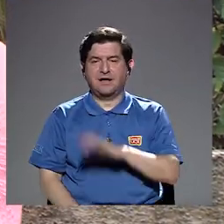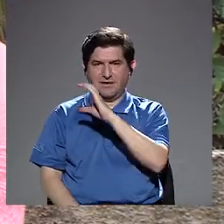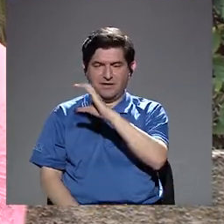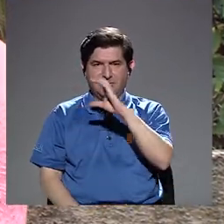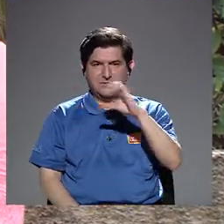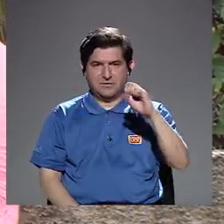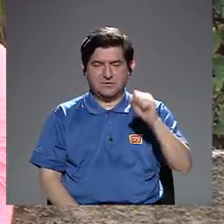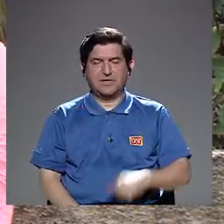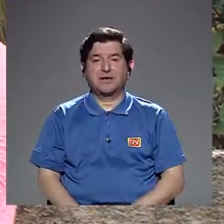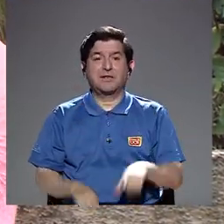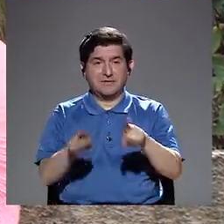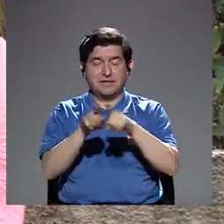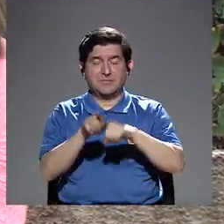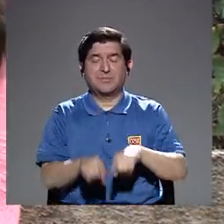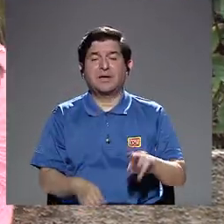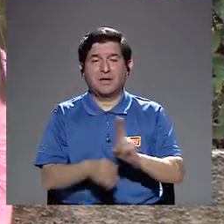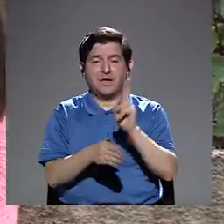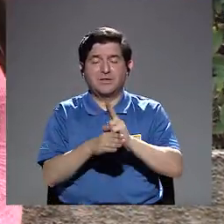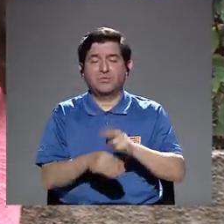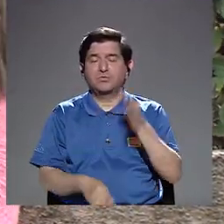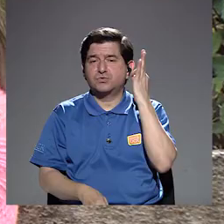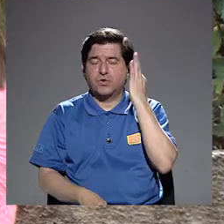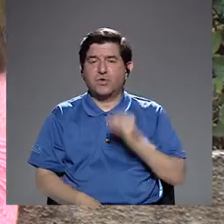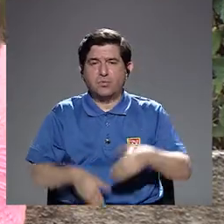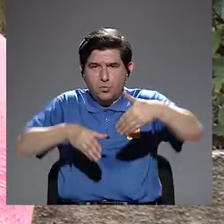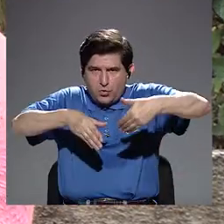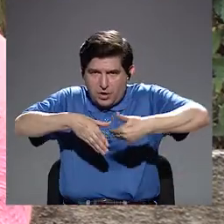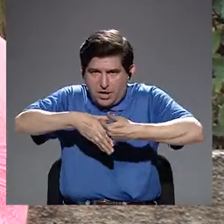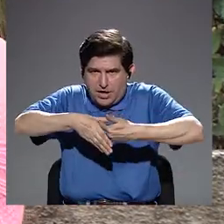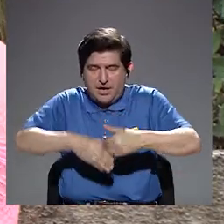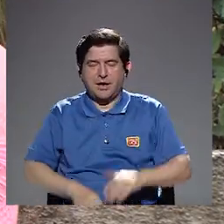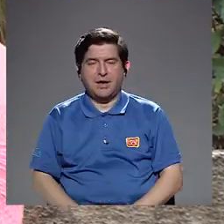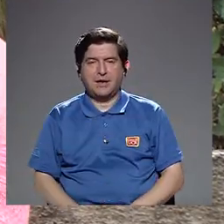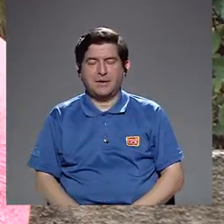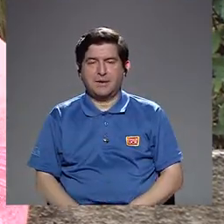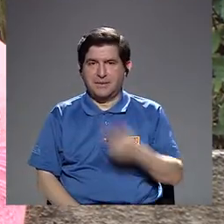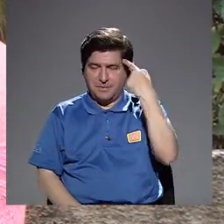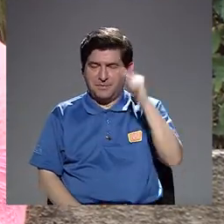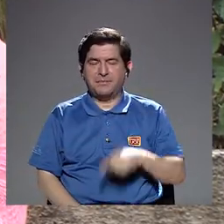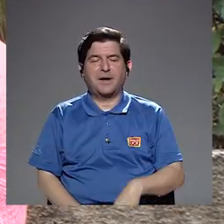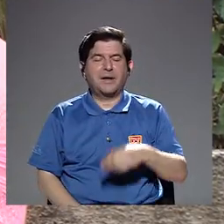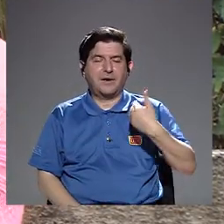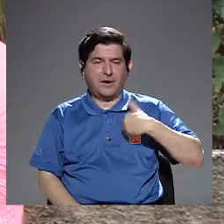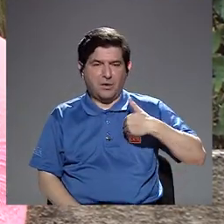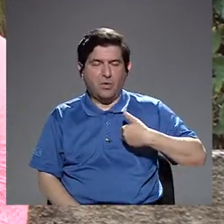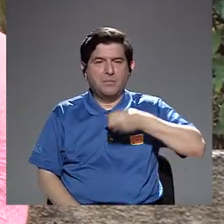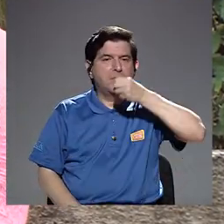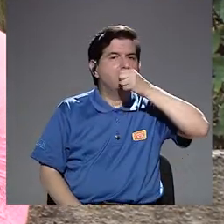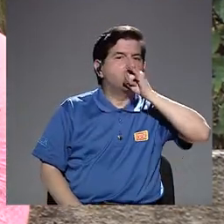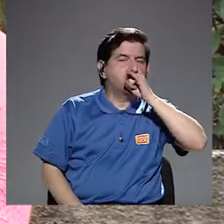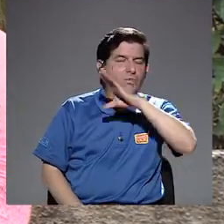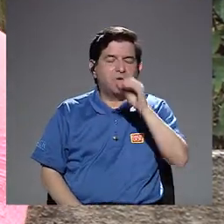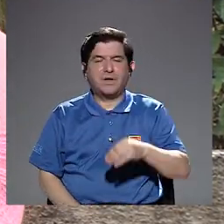el preservativo femenino, entonces tenemos opciones. Podemos prevenir preservativo masculino, preservativo femenino.